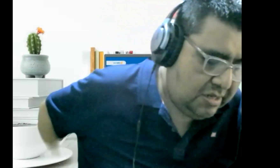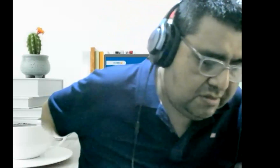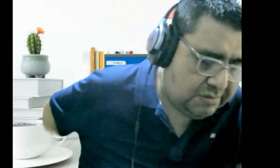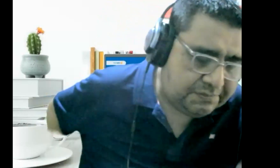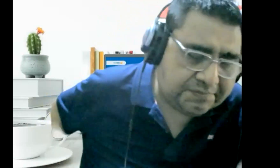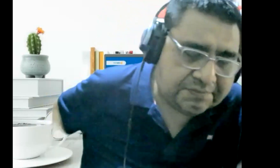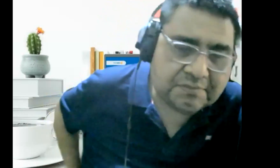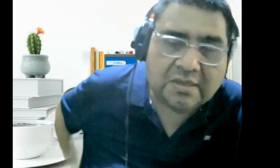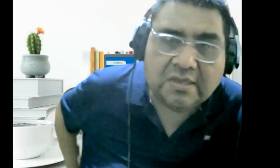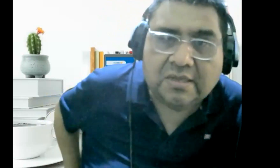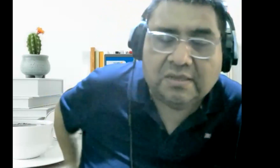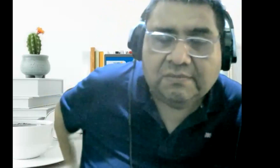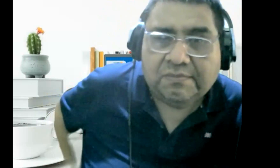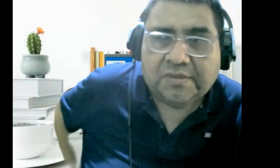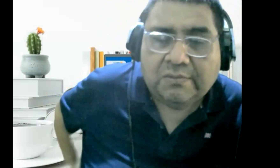cadáver, de la